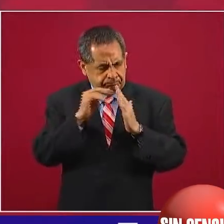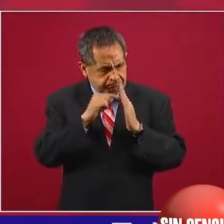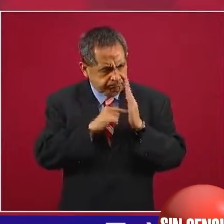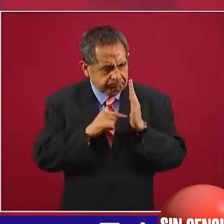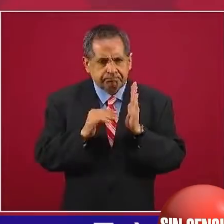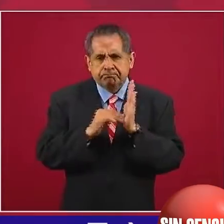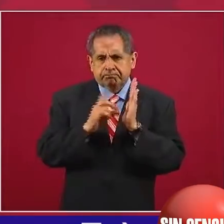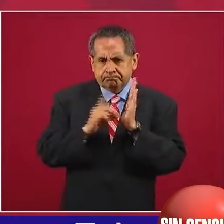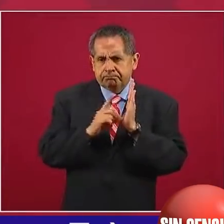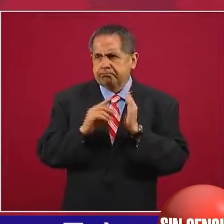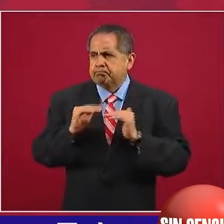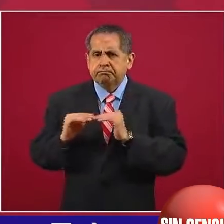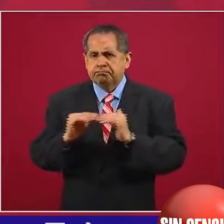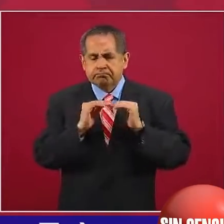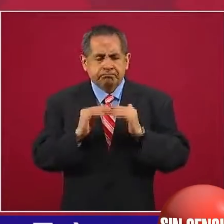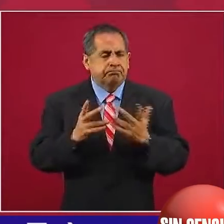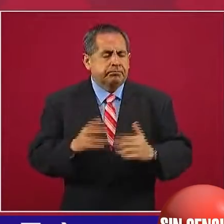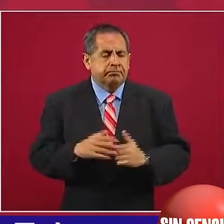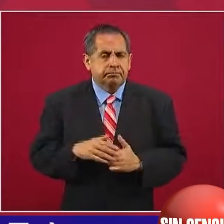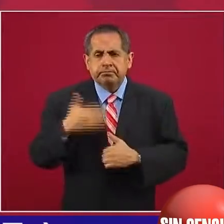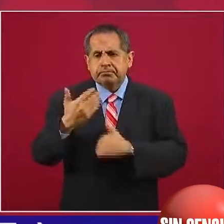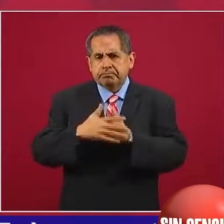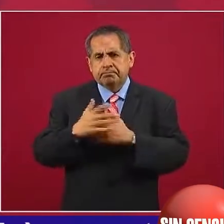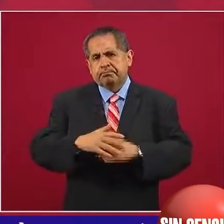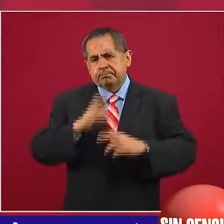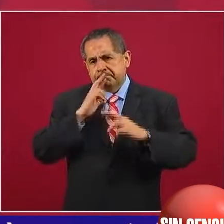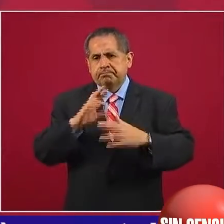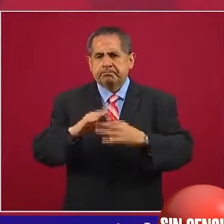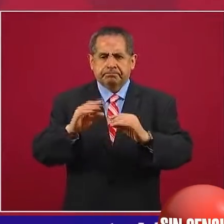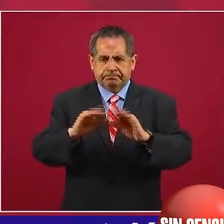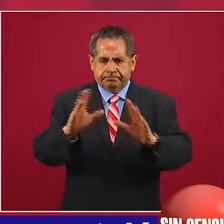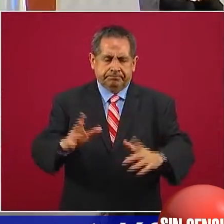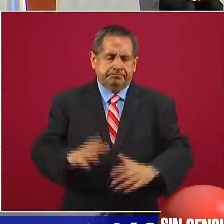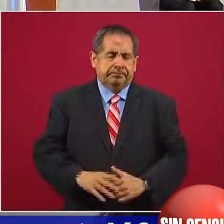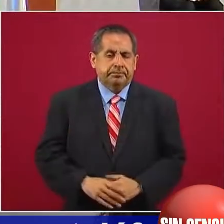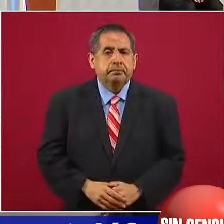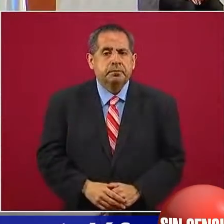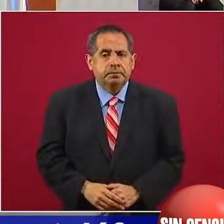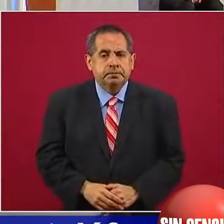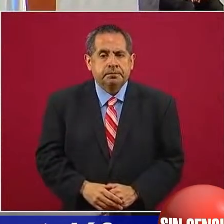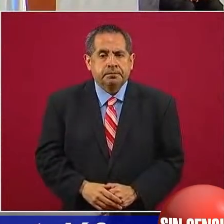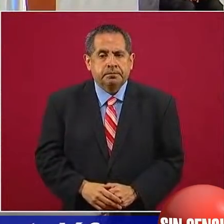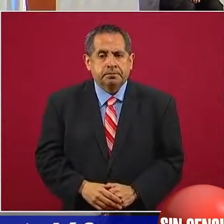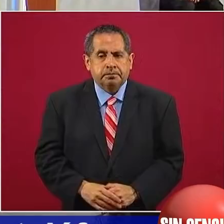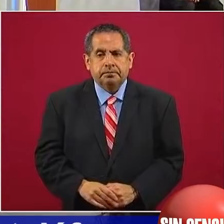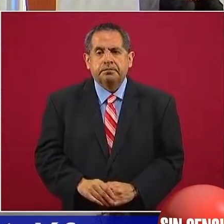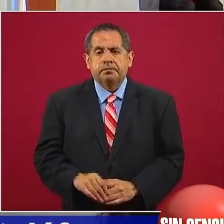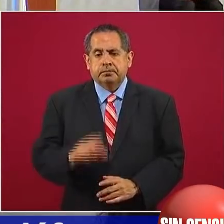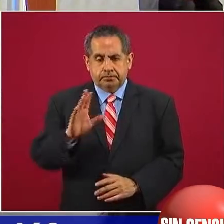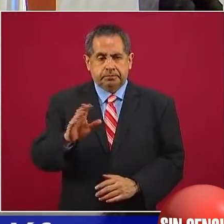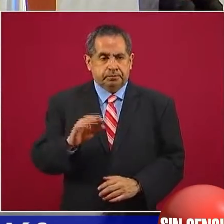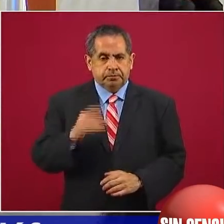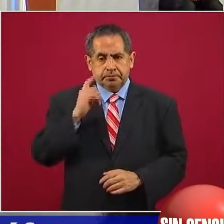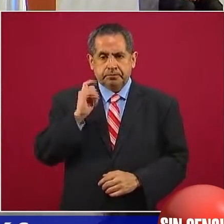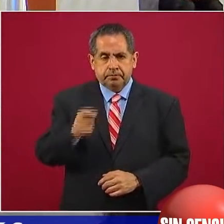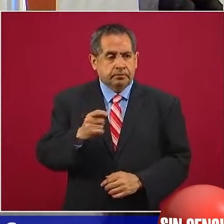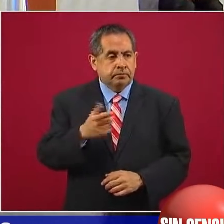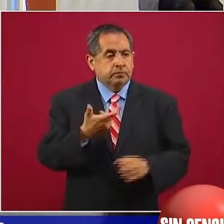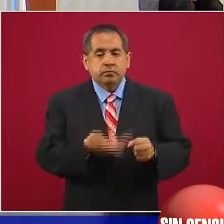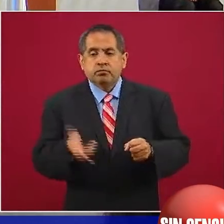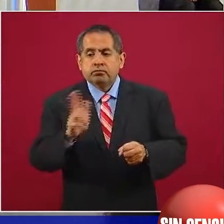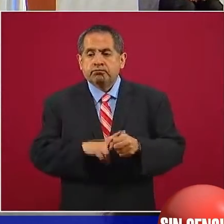probablemente pronto vamos a tener resultados ya que comentar con México. Bueno, vamos a terminar con la ocupación